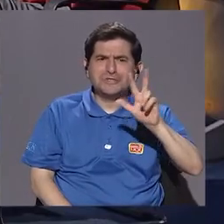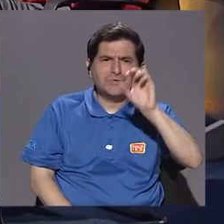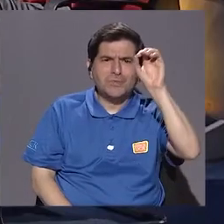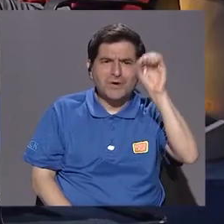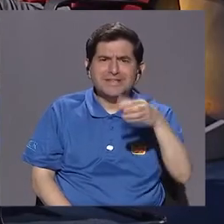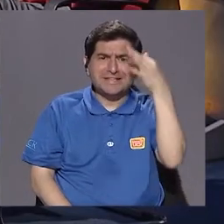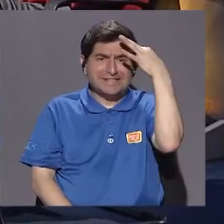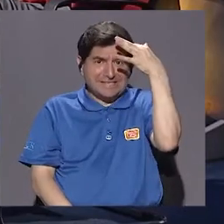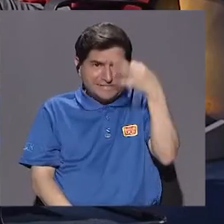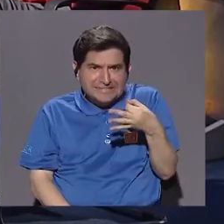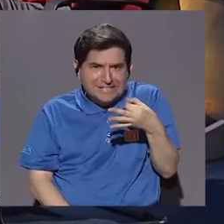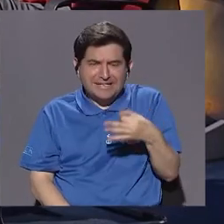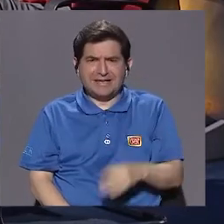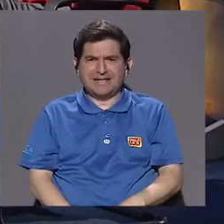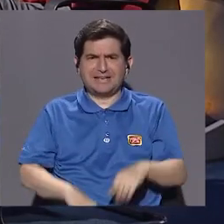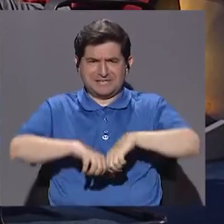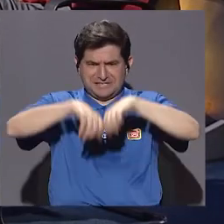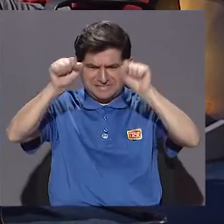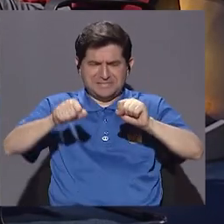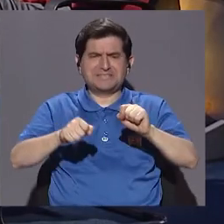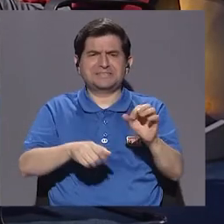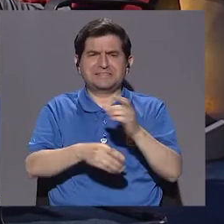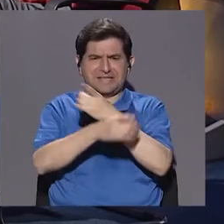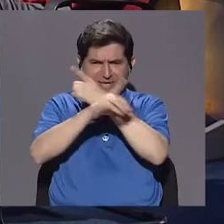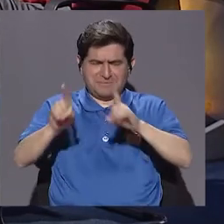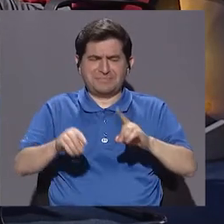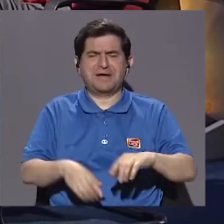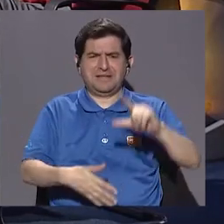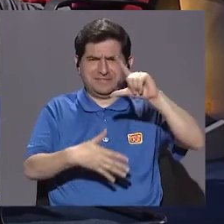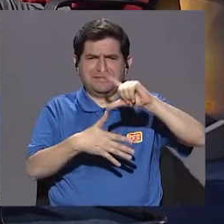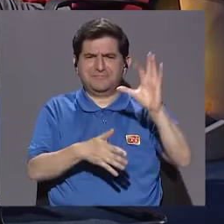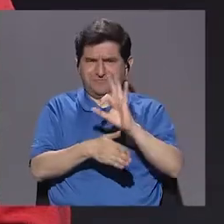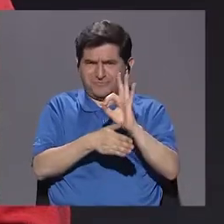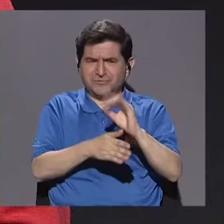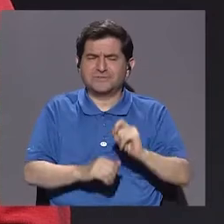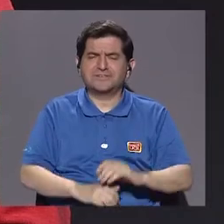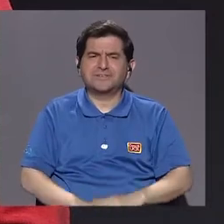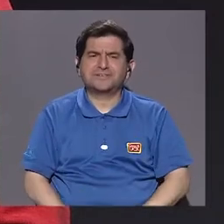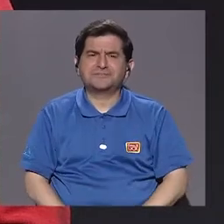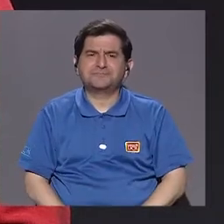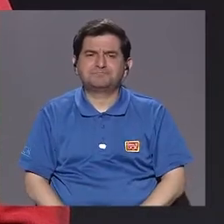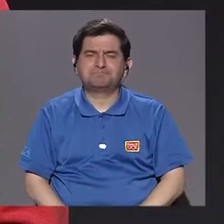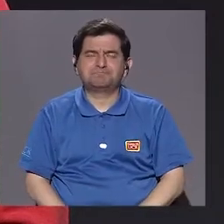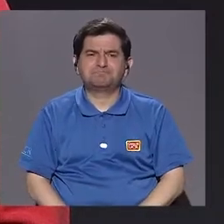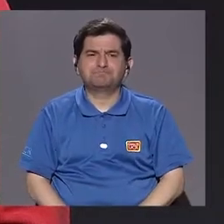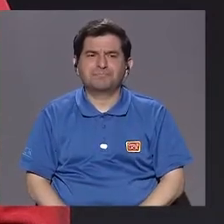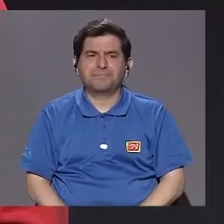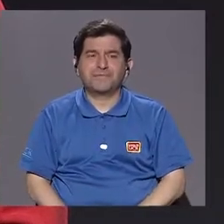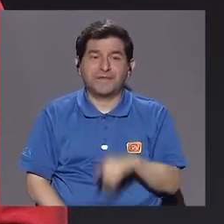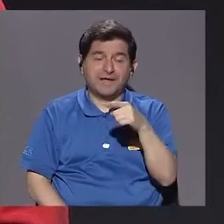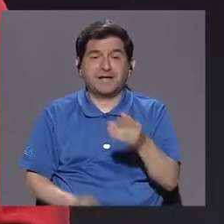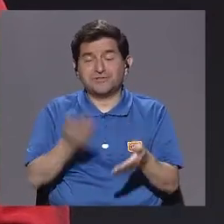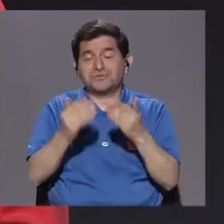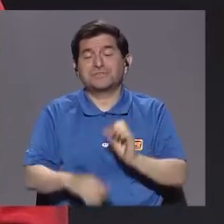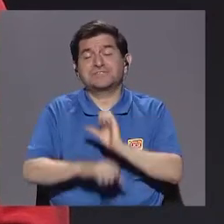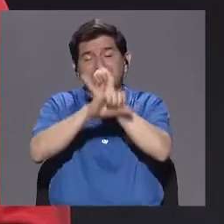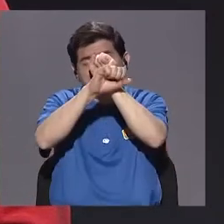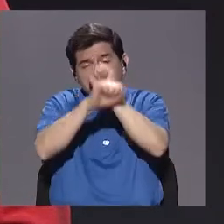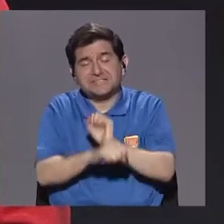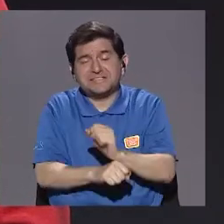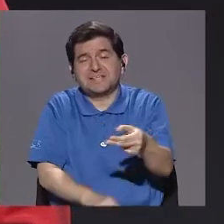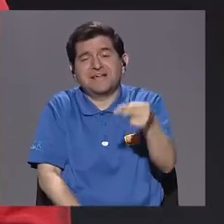crean en el sistema democrático en américa latina es en cierta forma es por tradición histórica